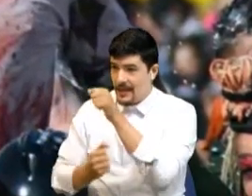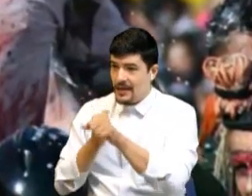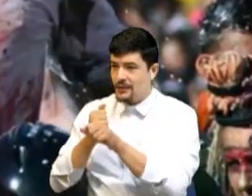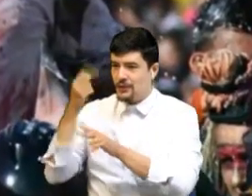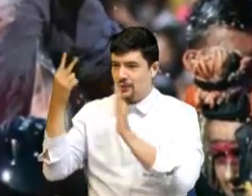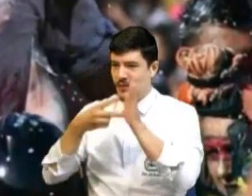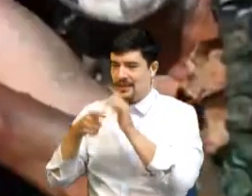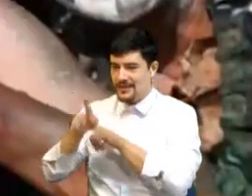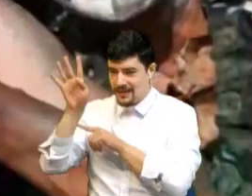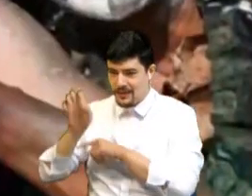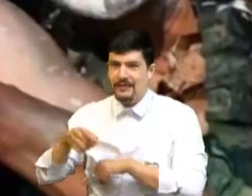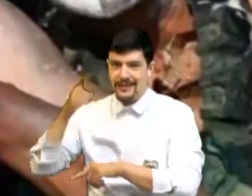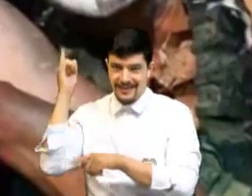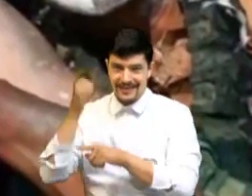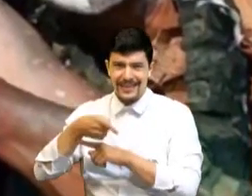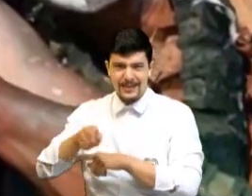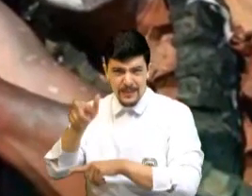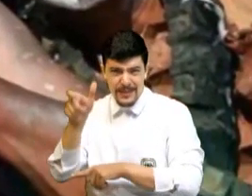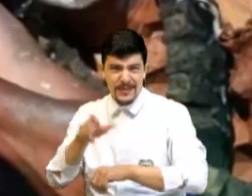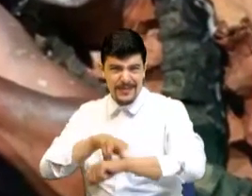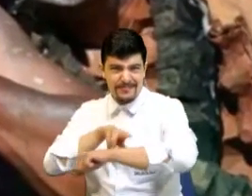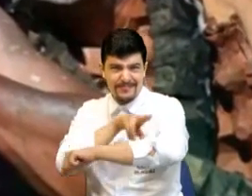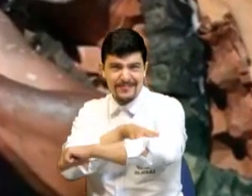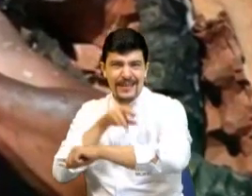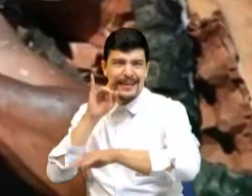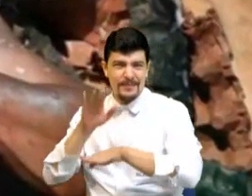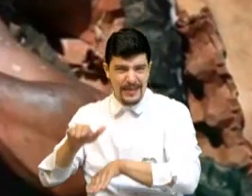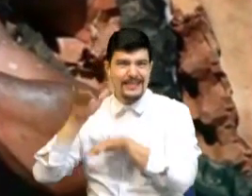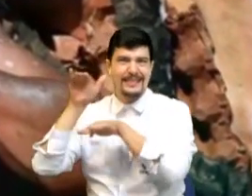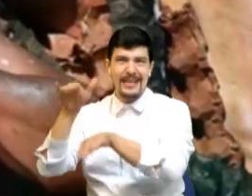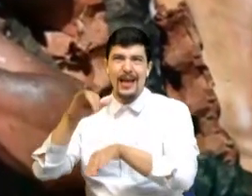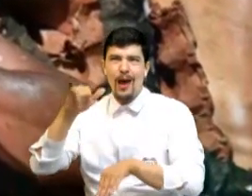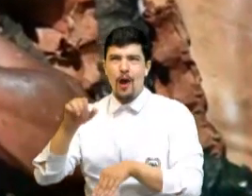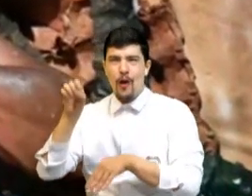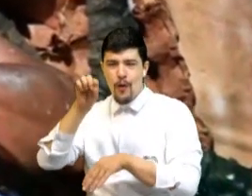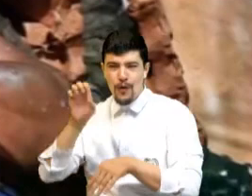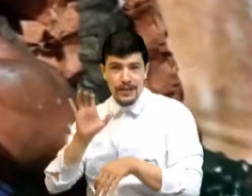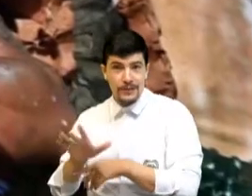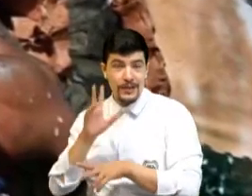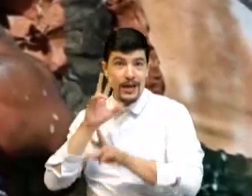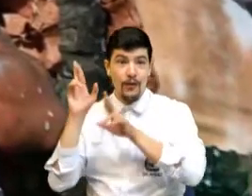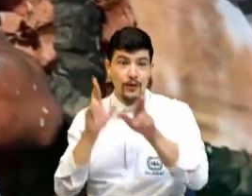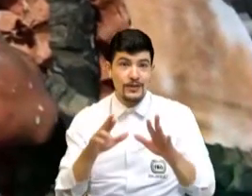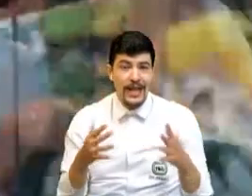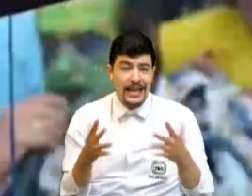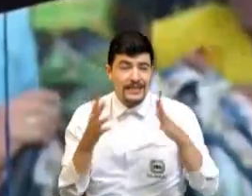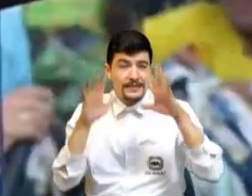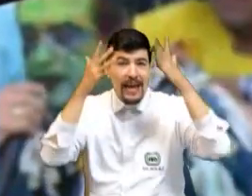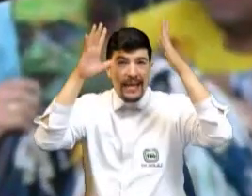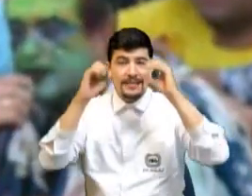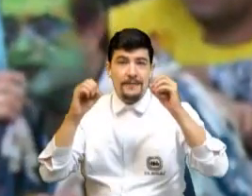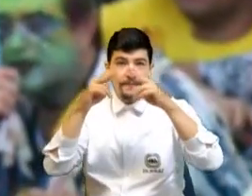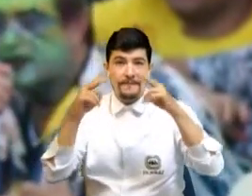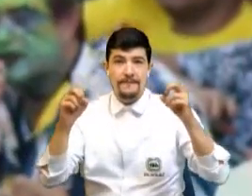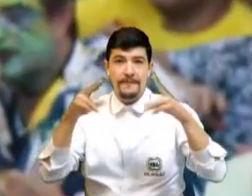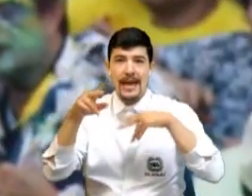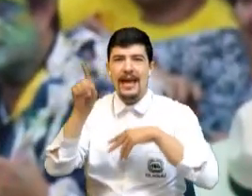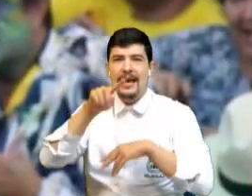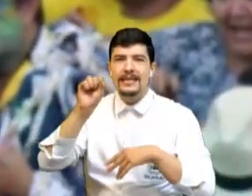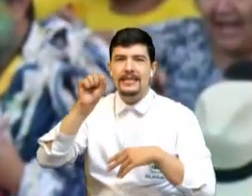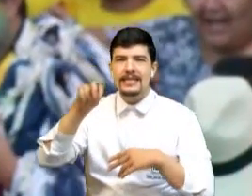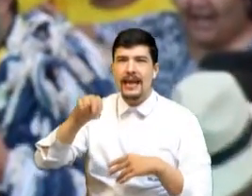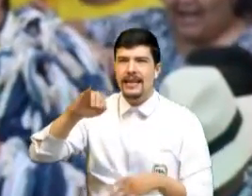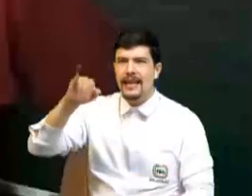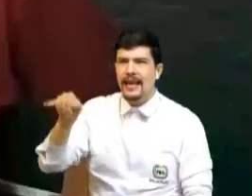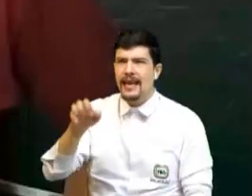por iniciativa del diputado José de Jesús Villar, en donde se declara las ferias de San Jerónimo como patrimonio cultural